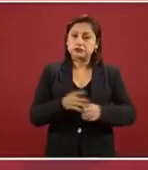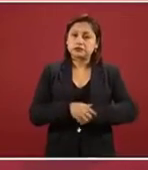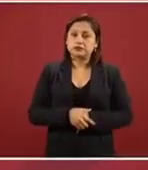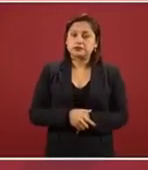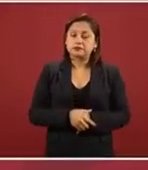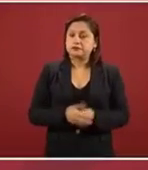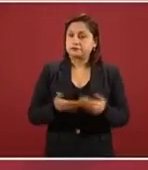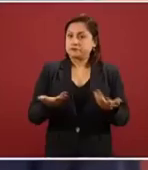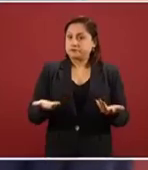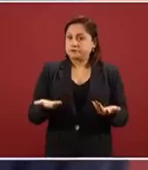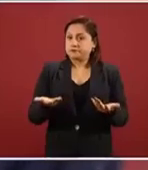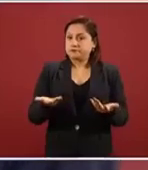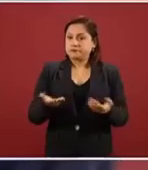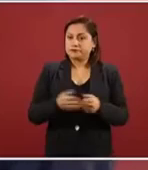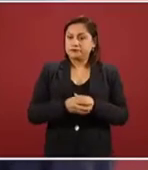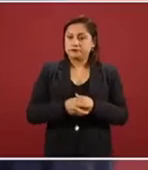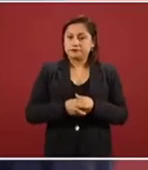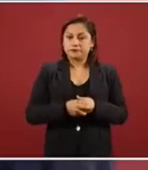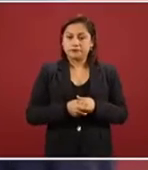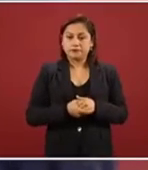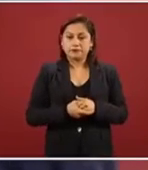Con esto